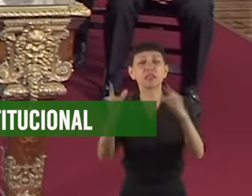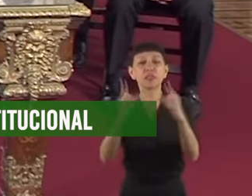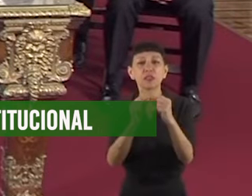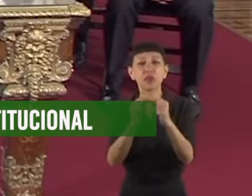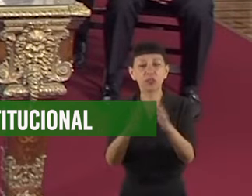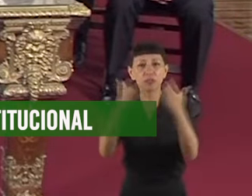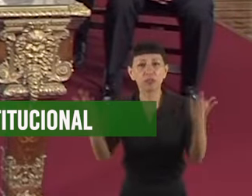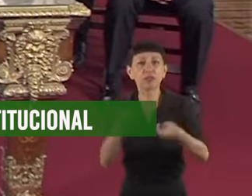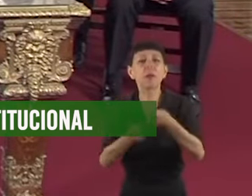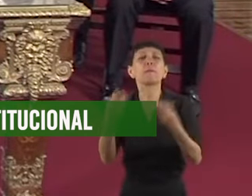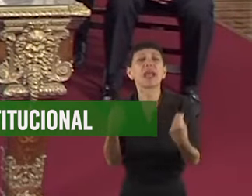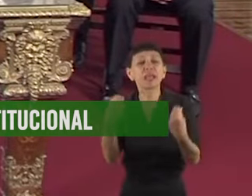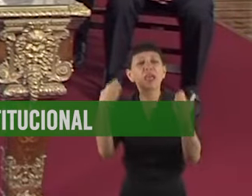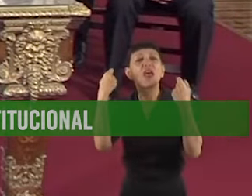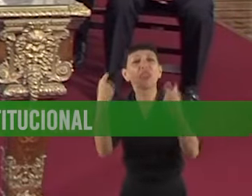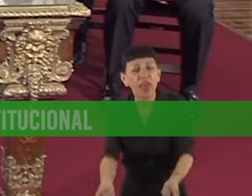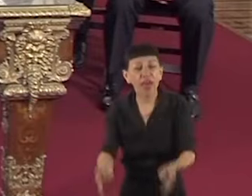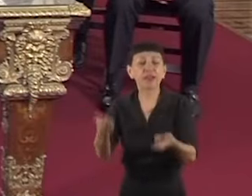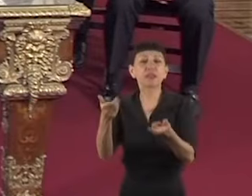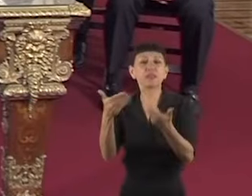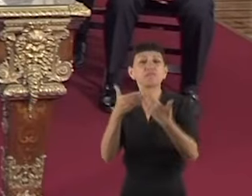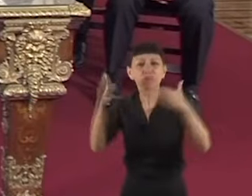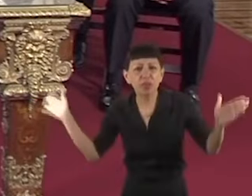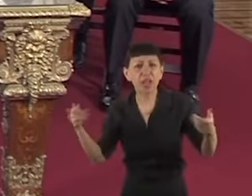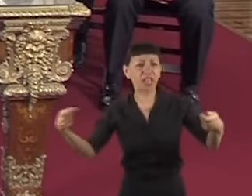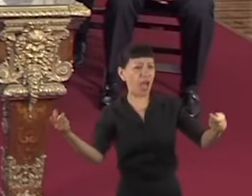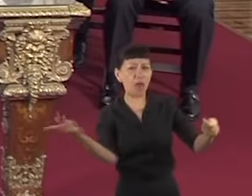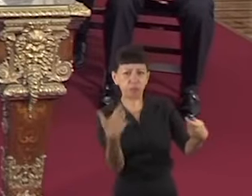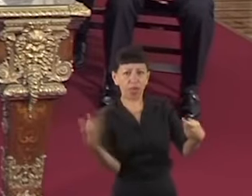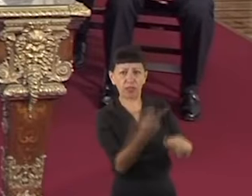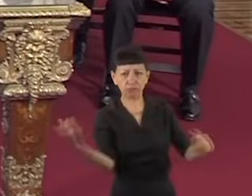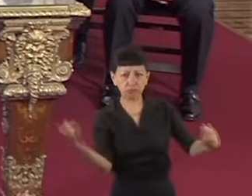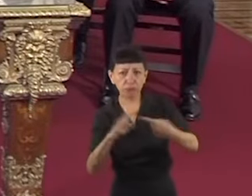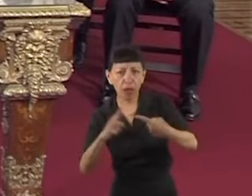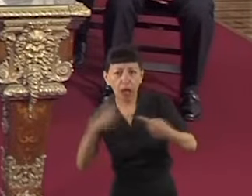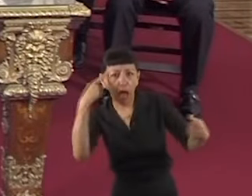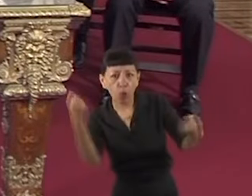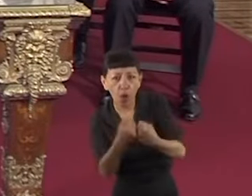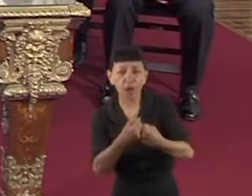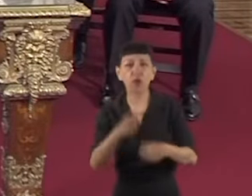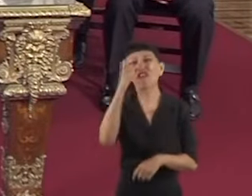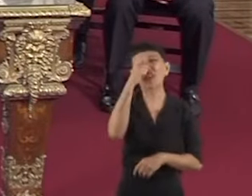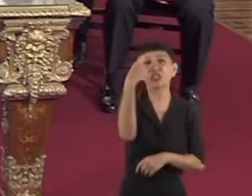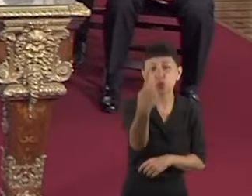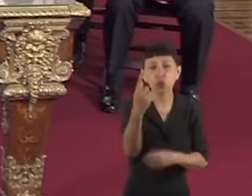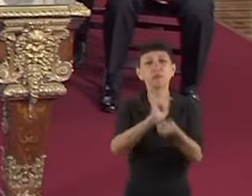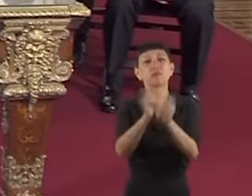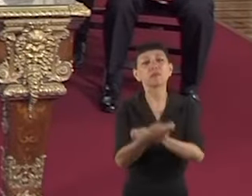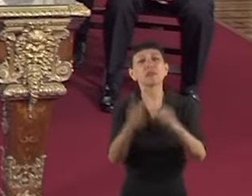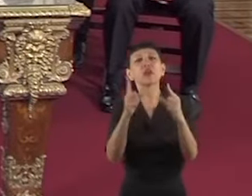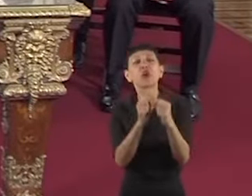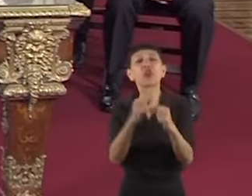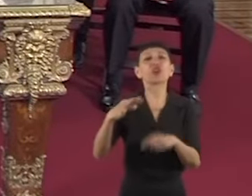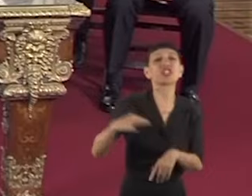este momento no seguirá adelante en el megga dnu entendimos que era una un conjunto de